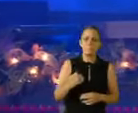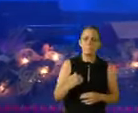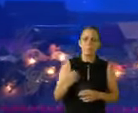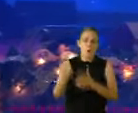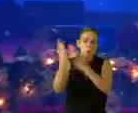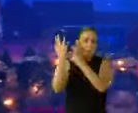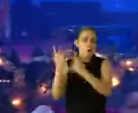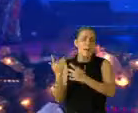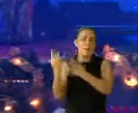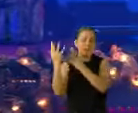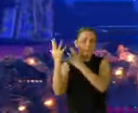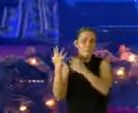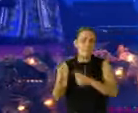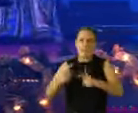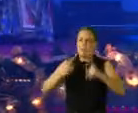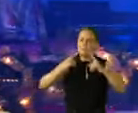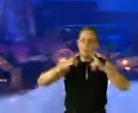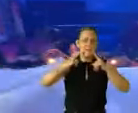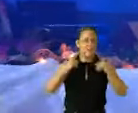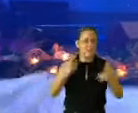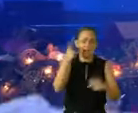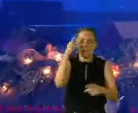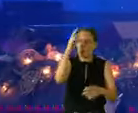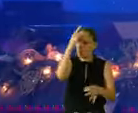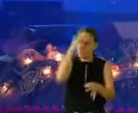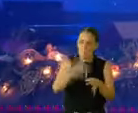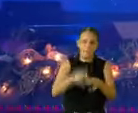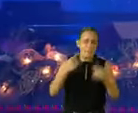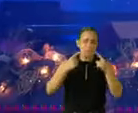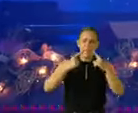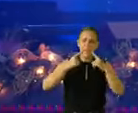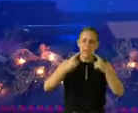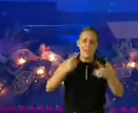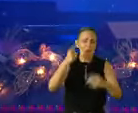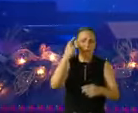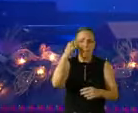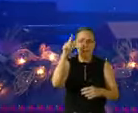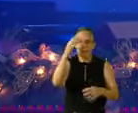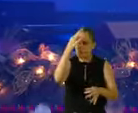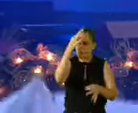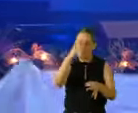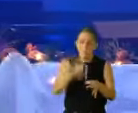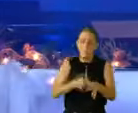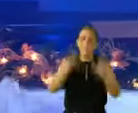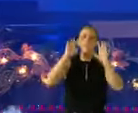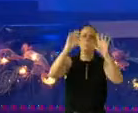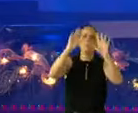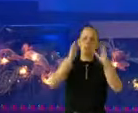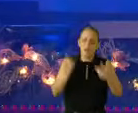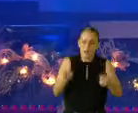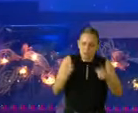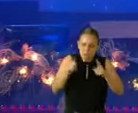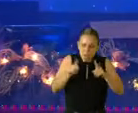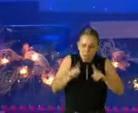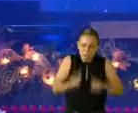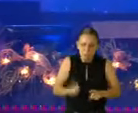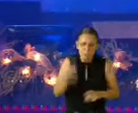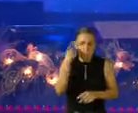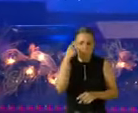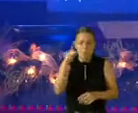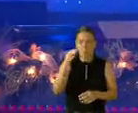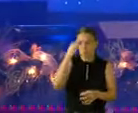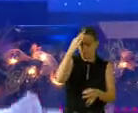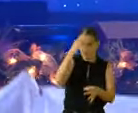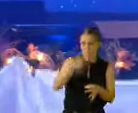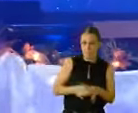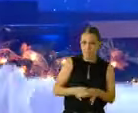vamos, vamos. Declare por fe, declare por fe, declare por fe. El milagro es hecho por fe, la sanidad en tu cuerpo